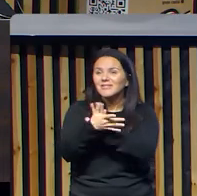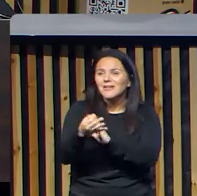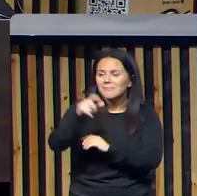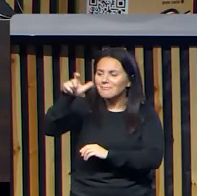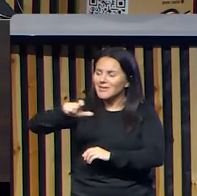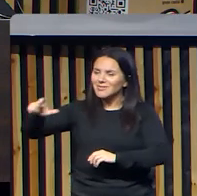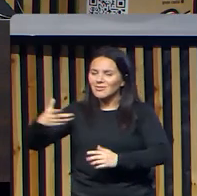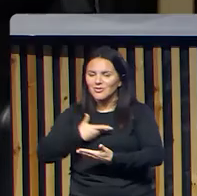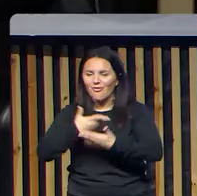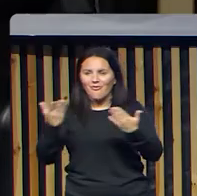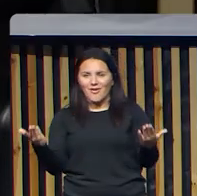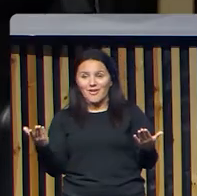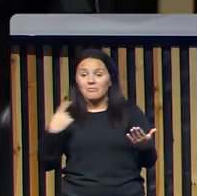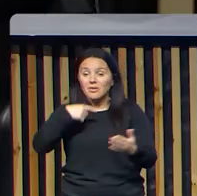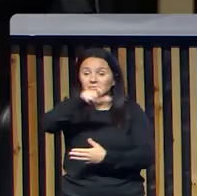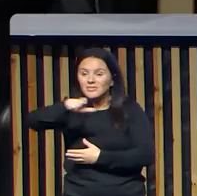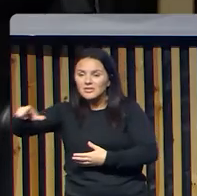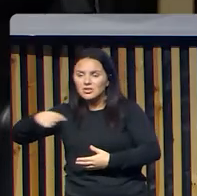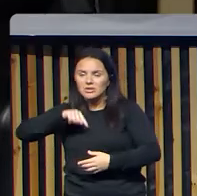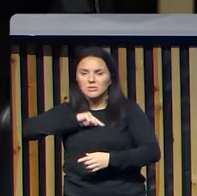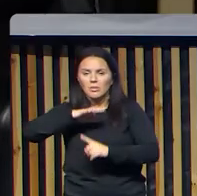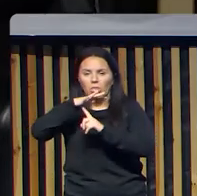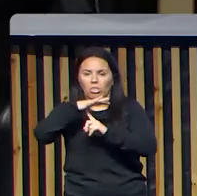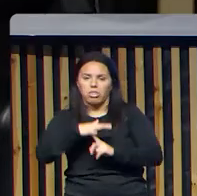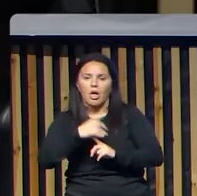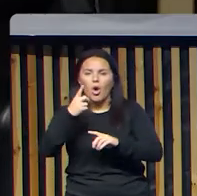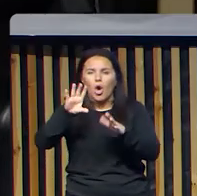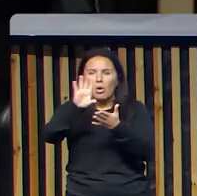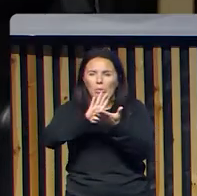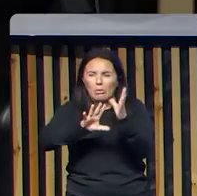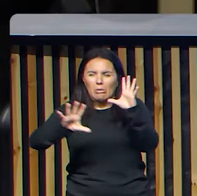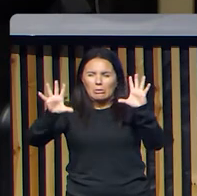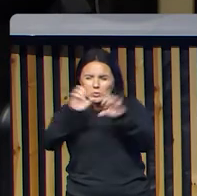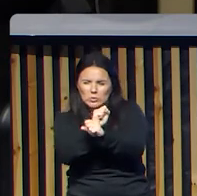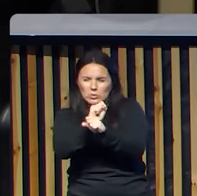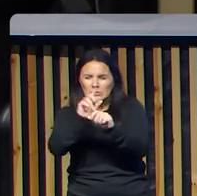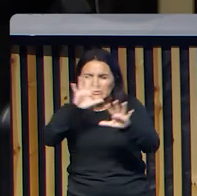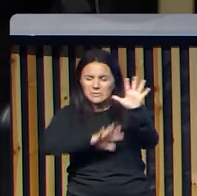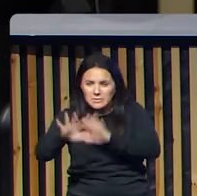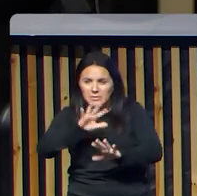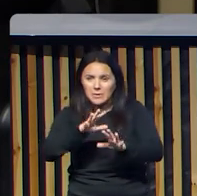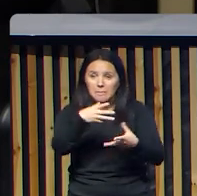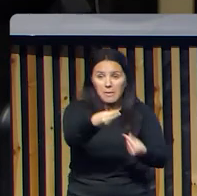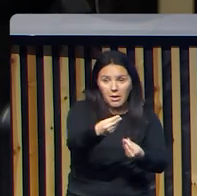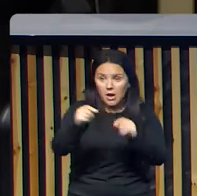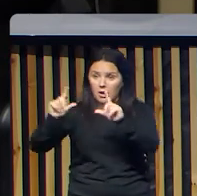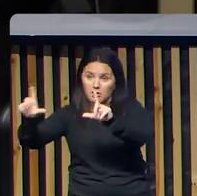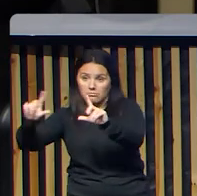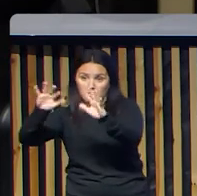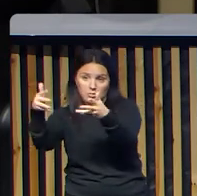las personas y evitan la frustración ciudadana ante documentos actualmente complejos y confusos en papel y en pantalla